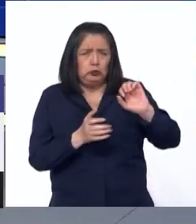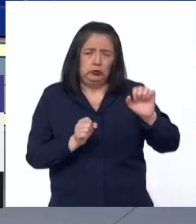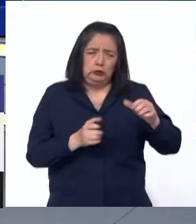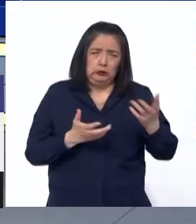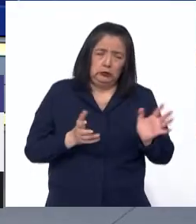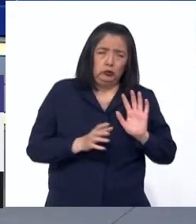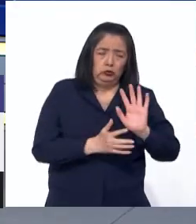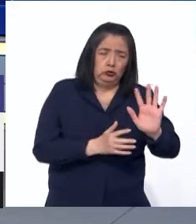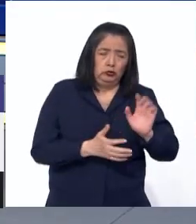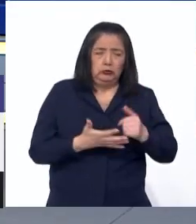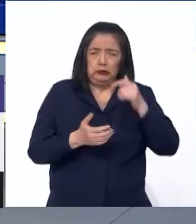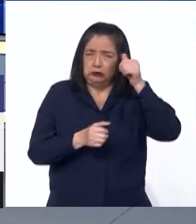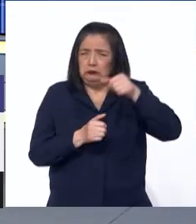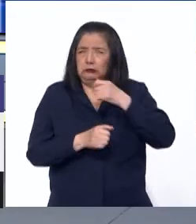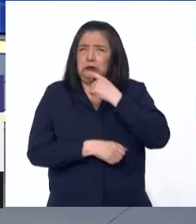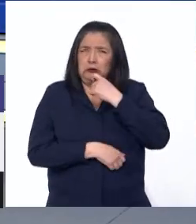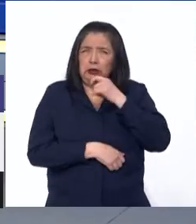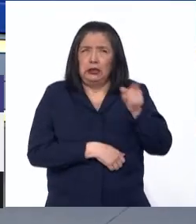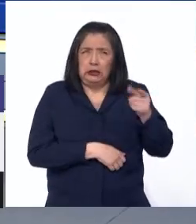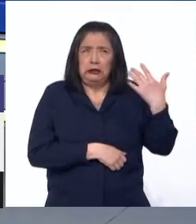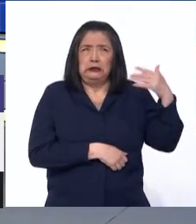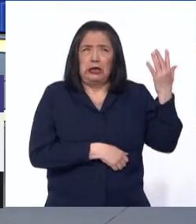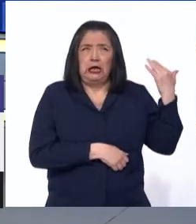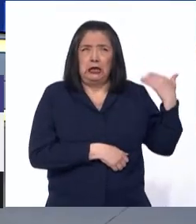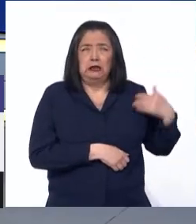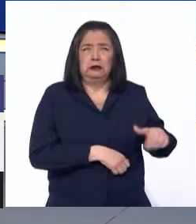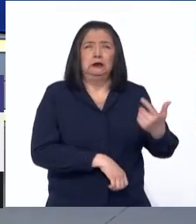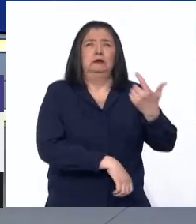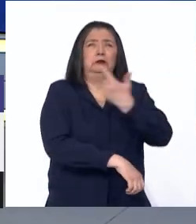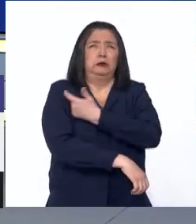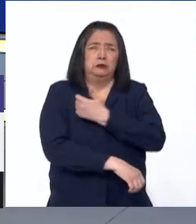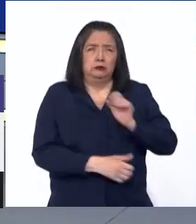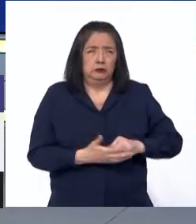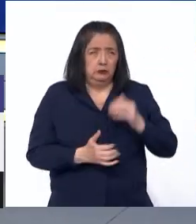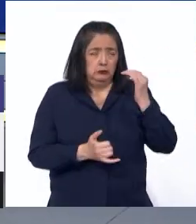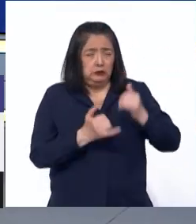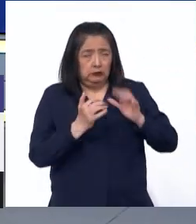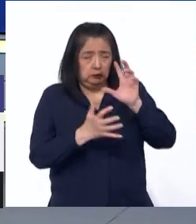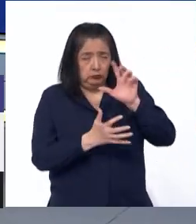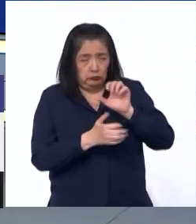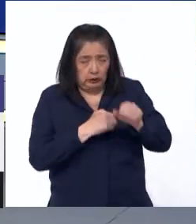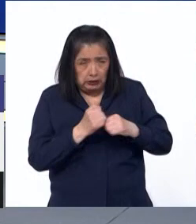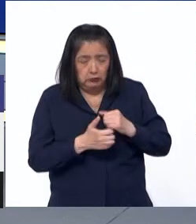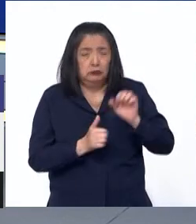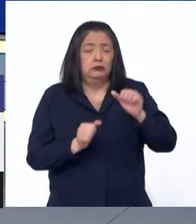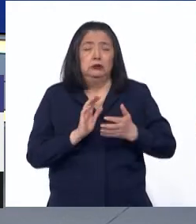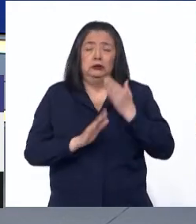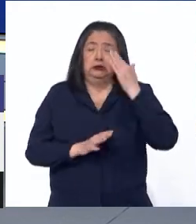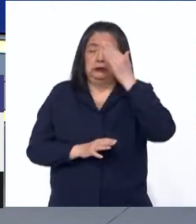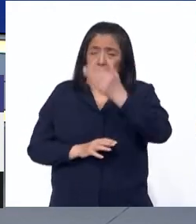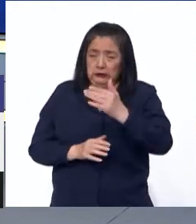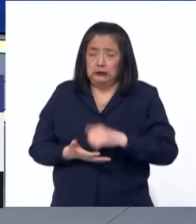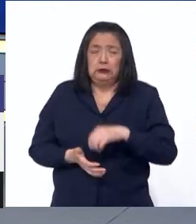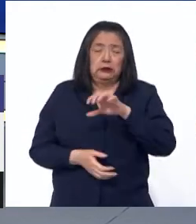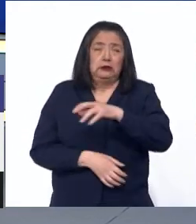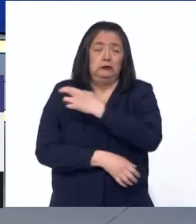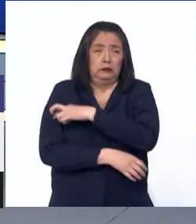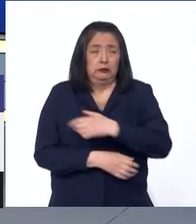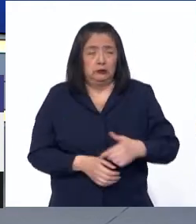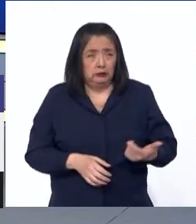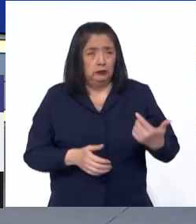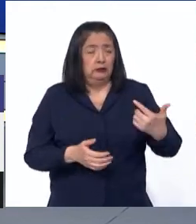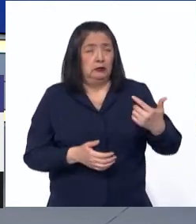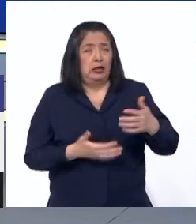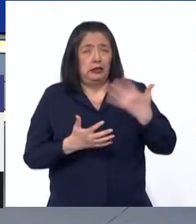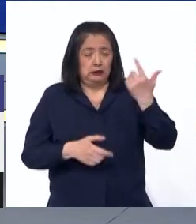salvo que sea suyo, y recuerde que el veterinario lo vacunó hace menos de un año, tiene que acercarse a un centro de salud y ponerse la vacuna. Antes te